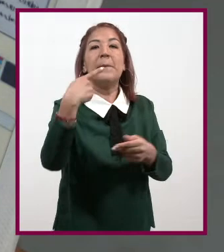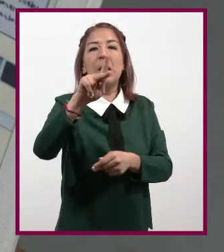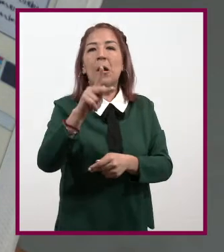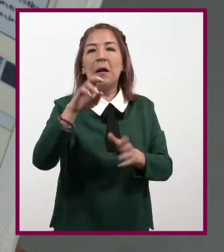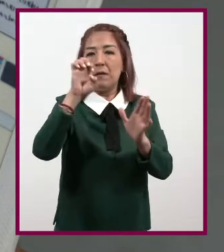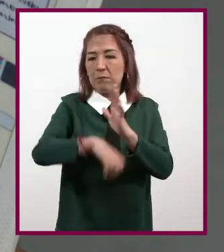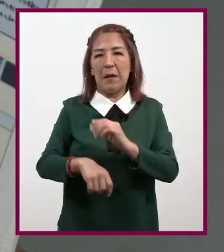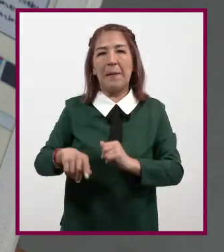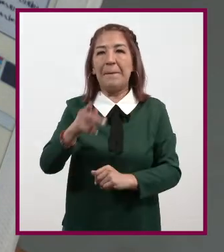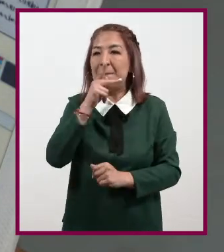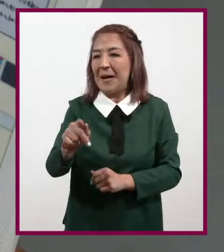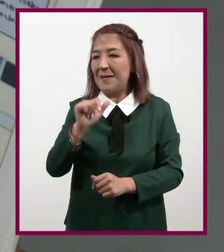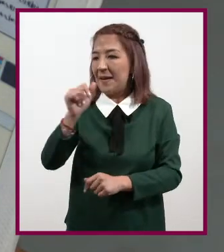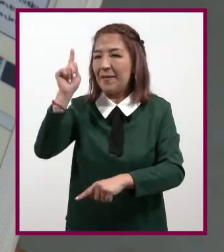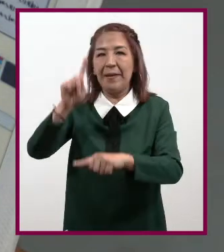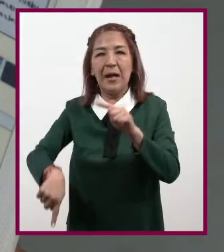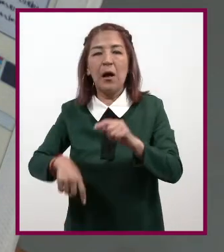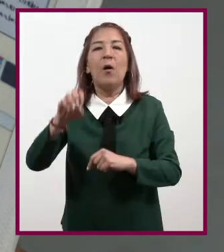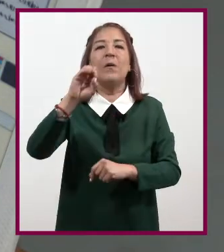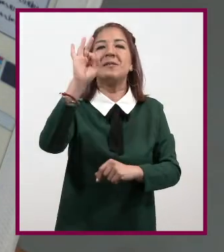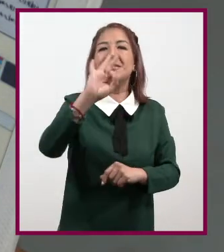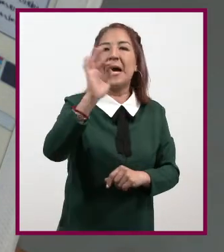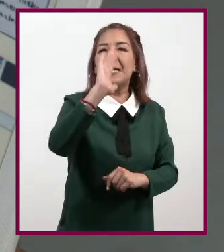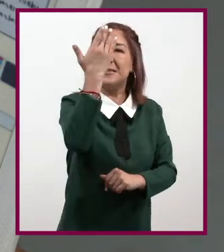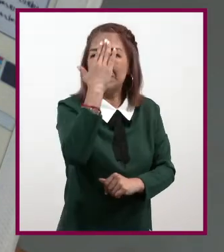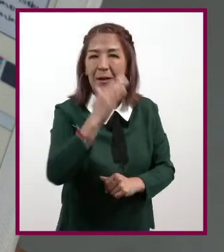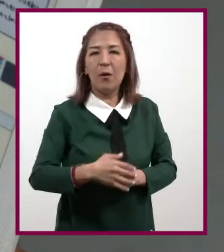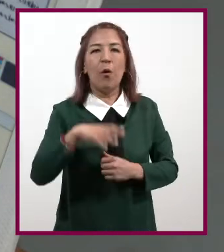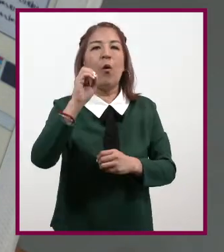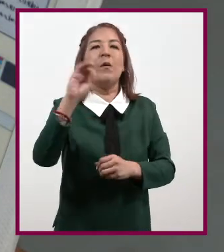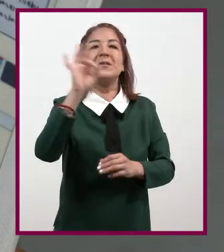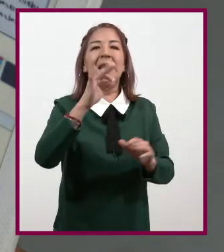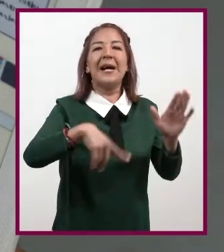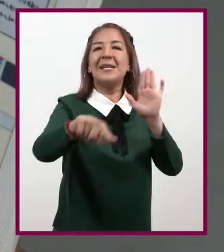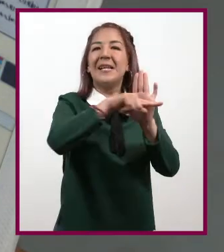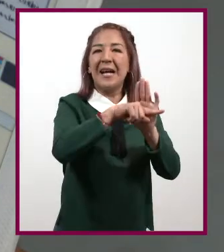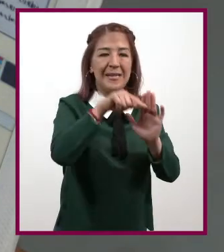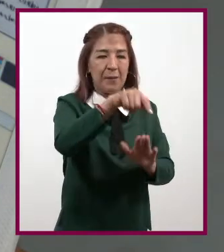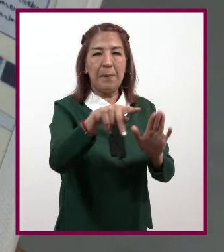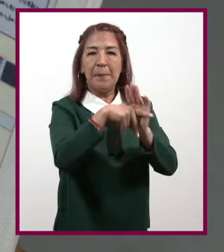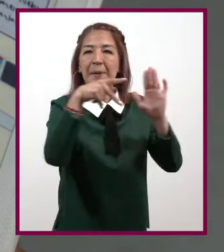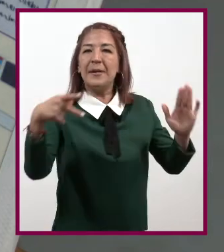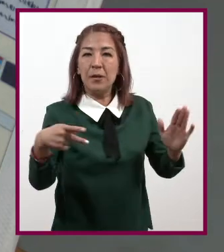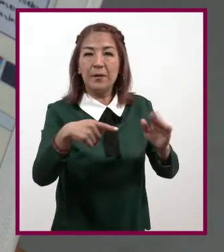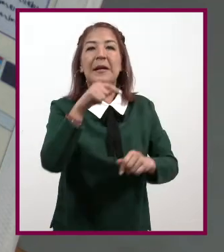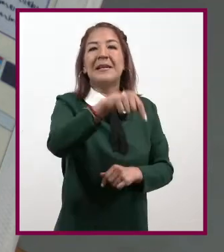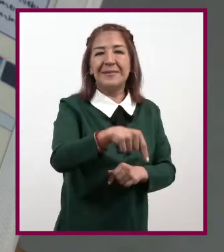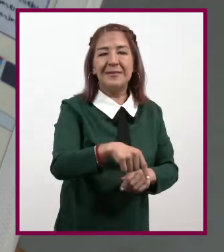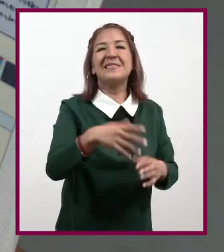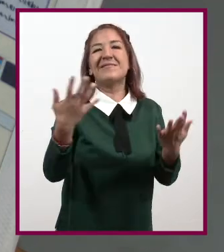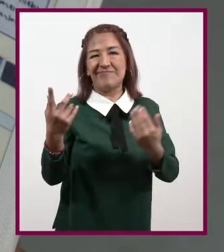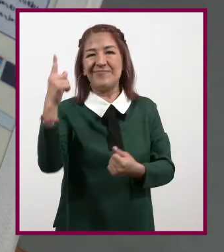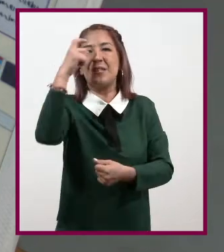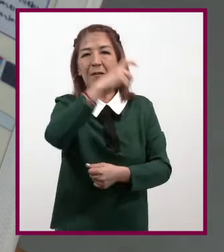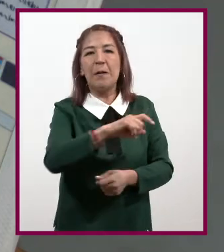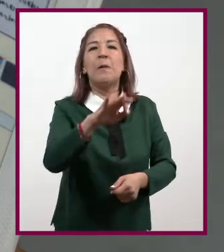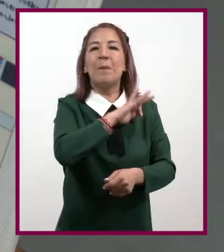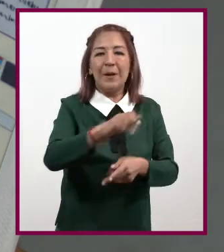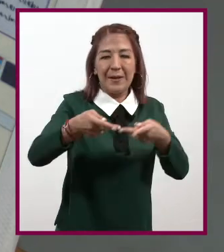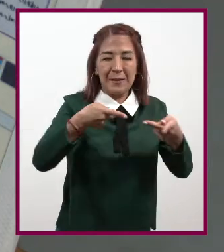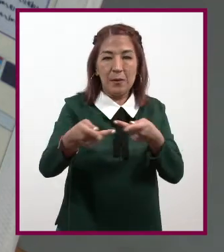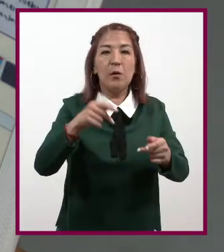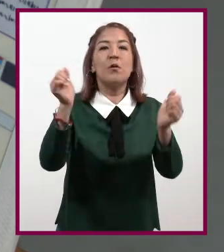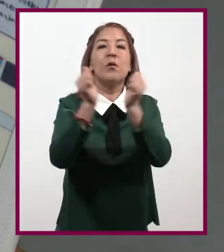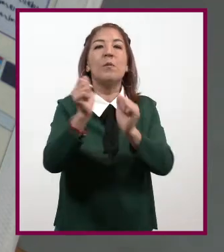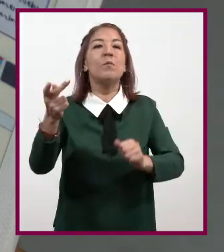ejemplo, o en espejo, o en negativo. Y son situaciones que son muy complejas de realizar en términos